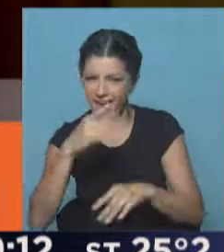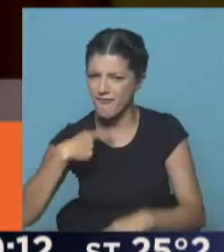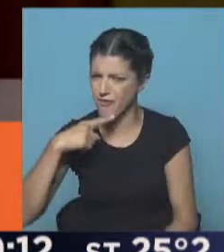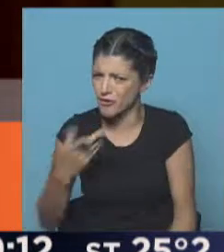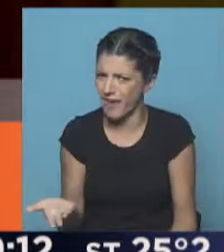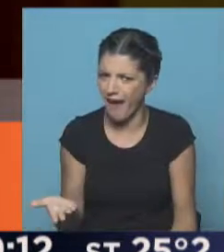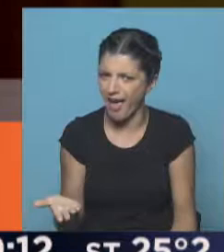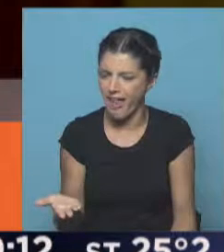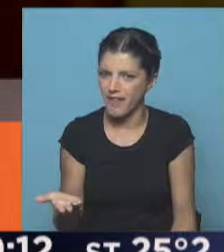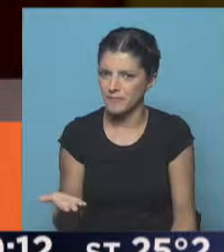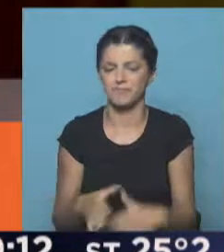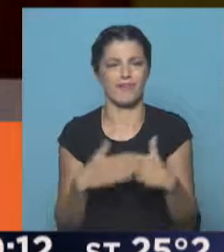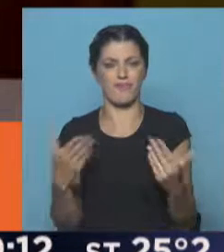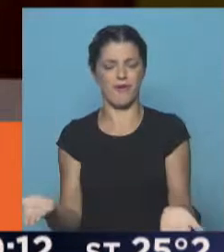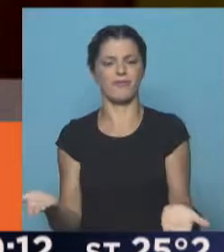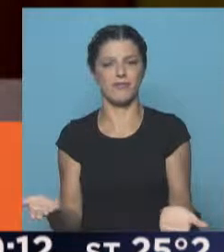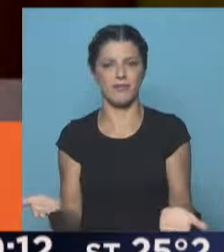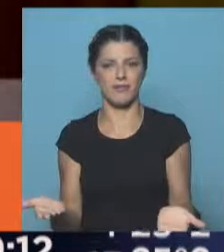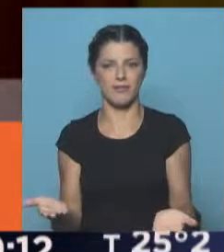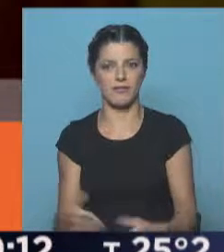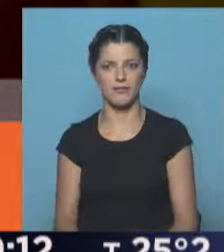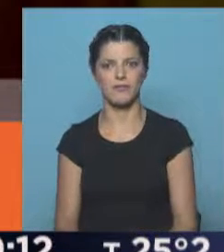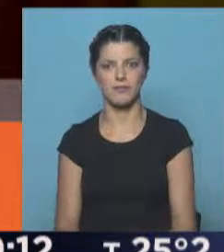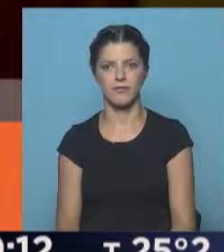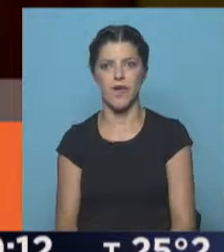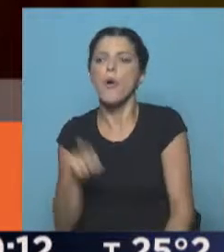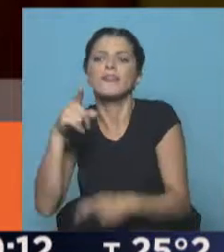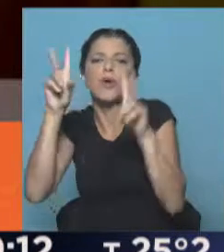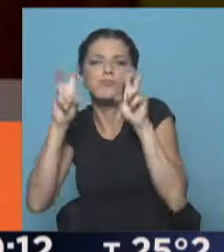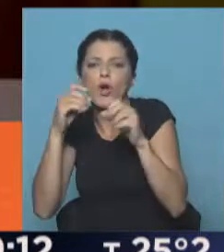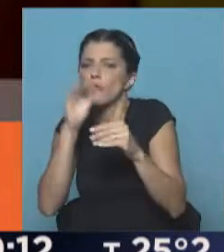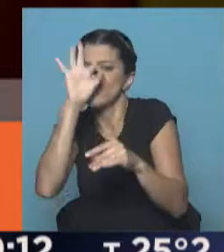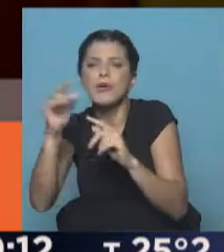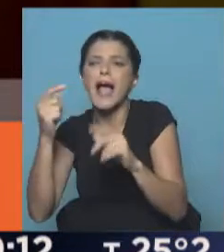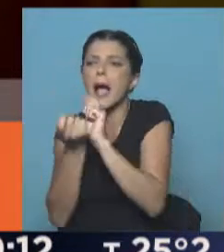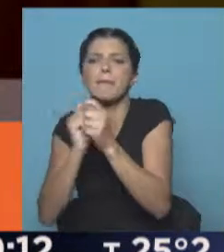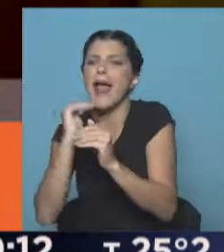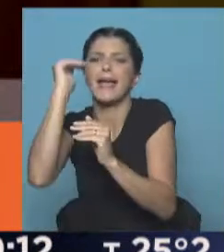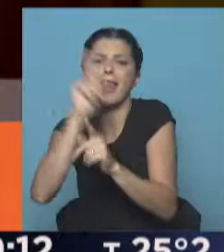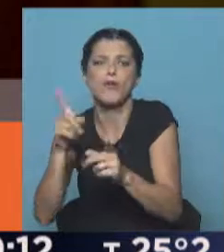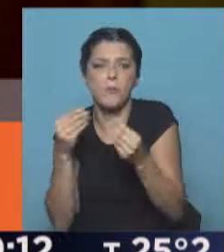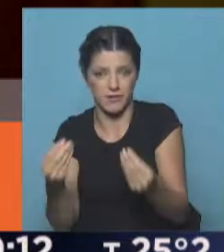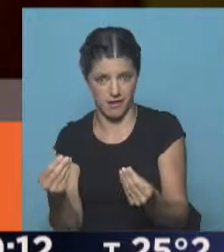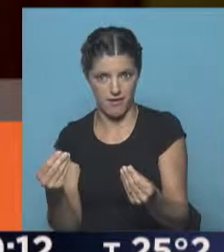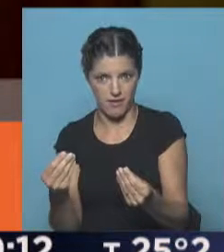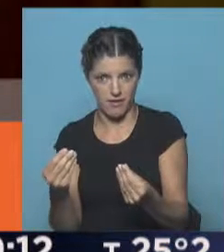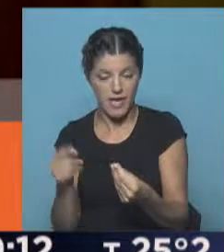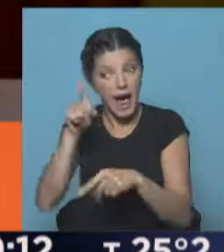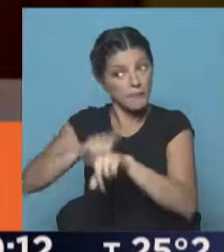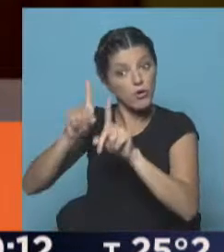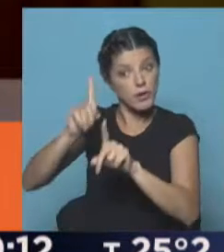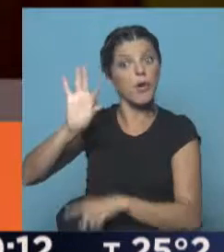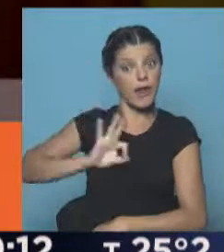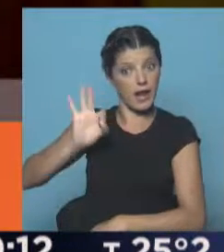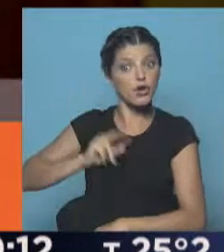Entonces, en vez de haber tocado otra cosa, hubiese tocado las escalas. y le tocó los años donde la Argentina crecía